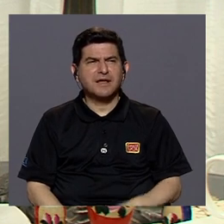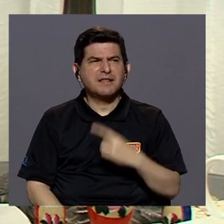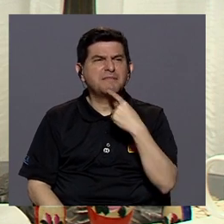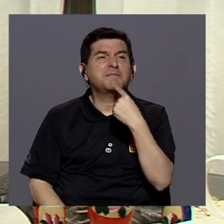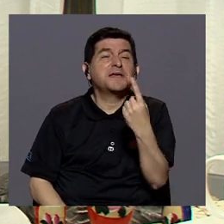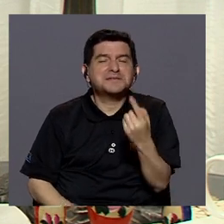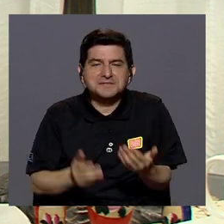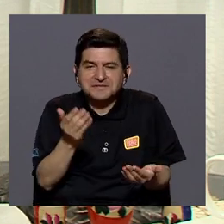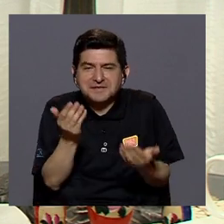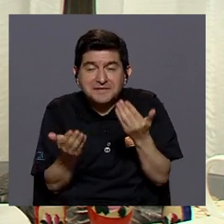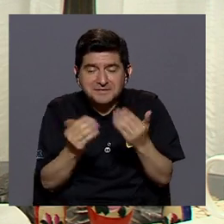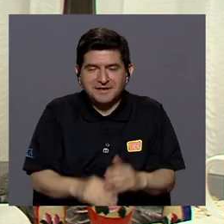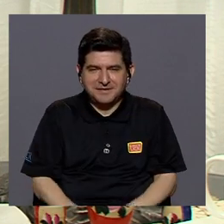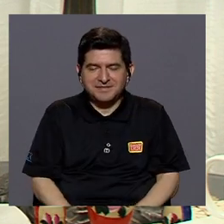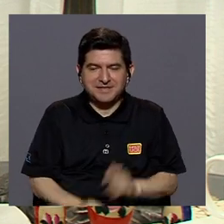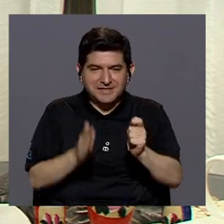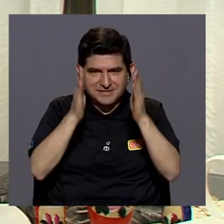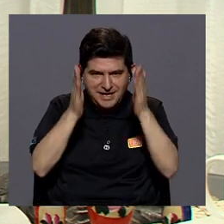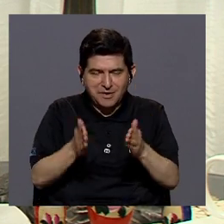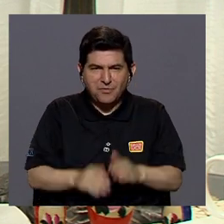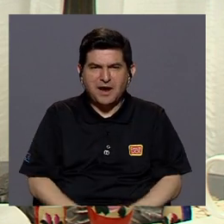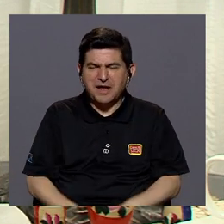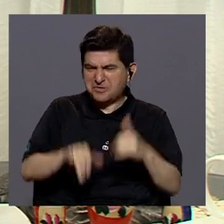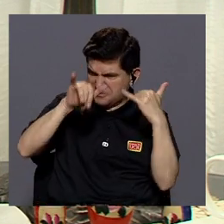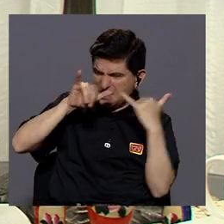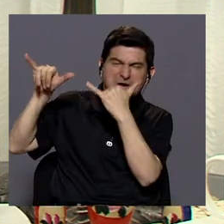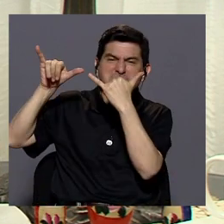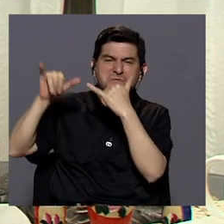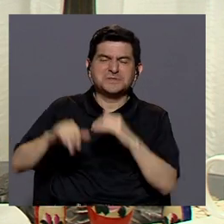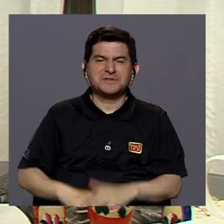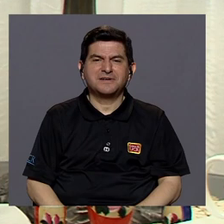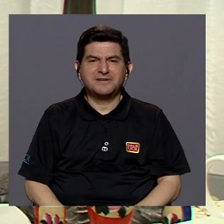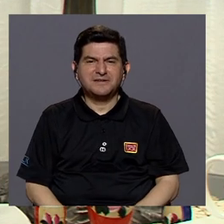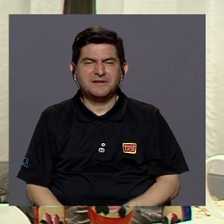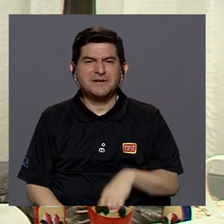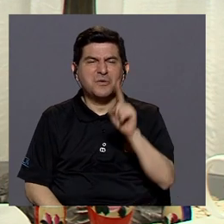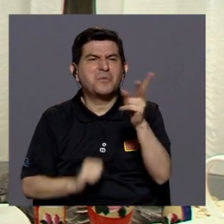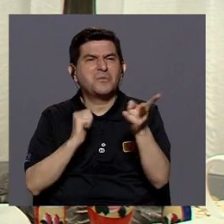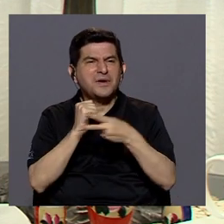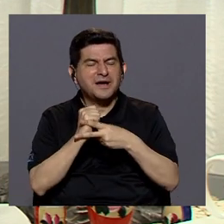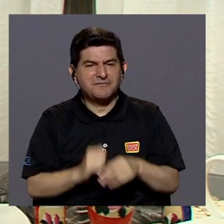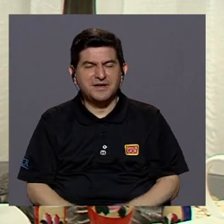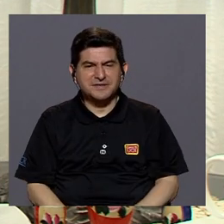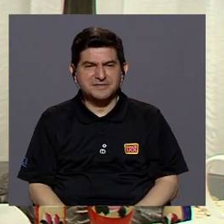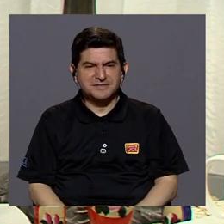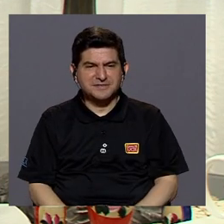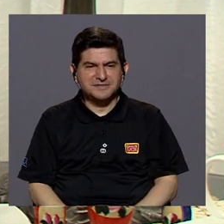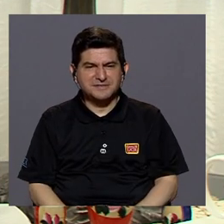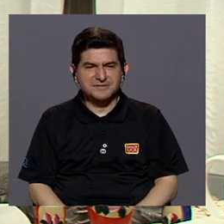que le dijo al abogado que presentaron una acusación contra mí, fue